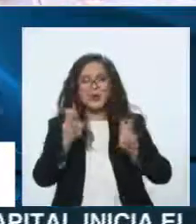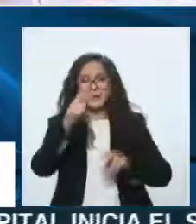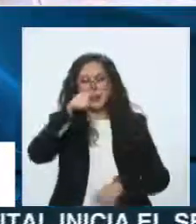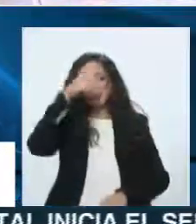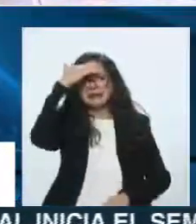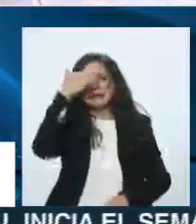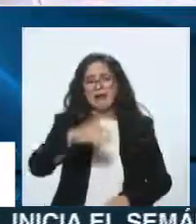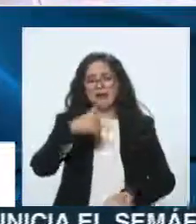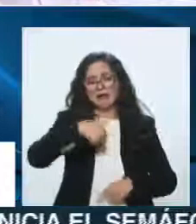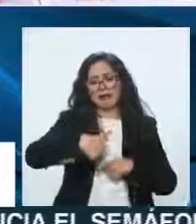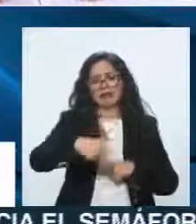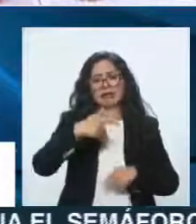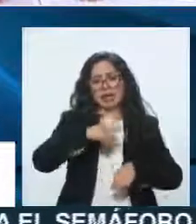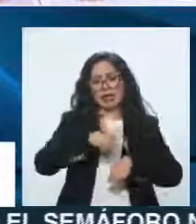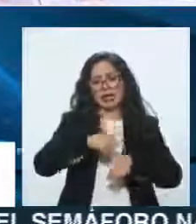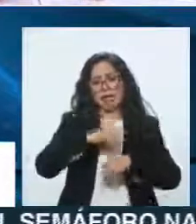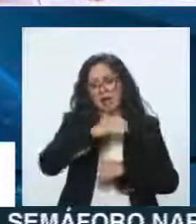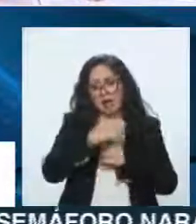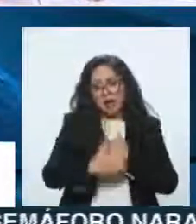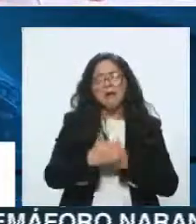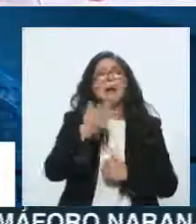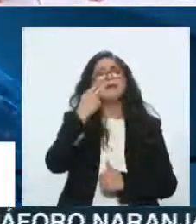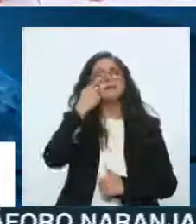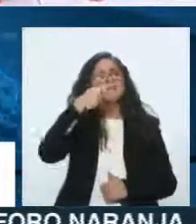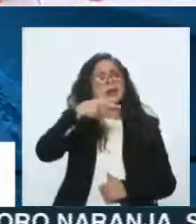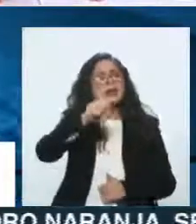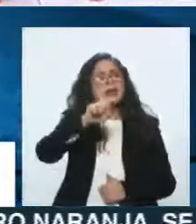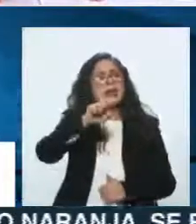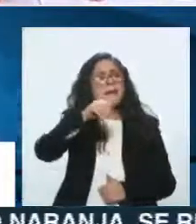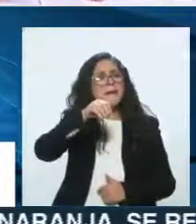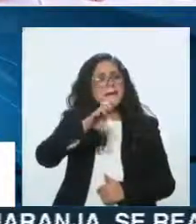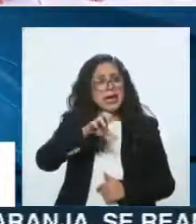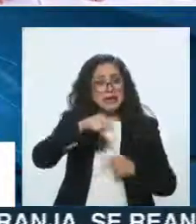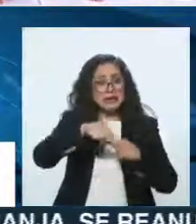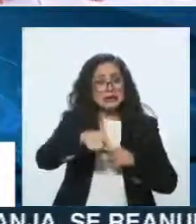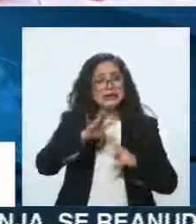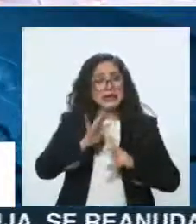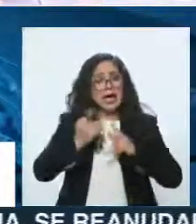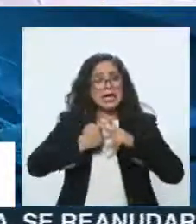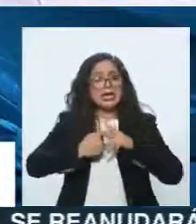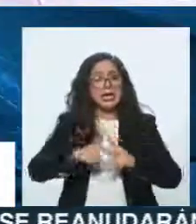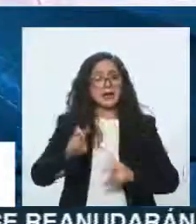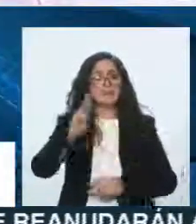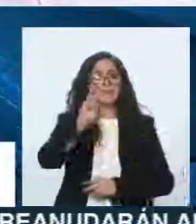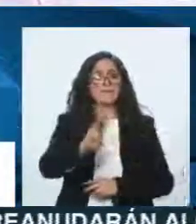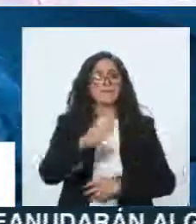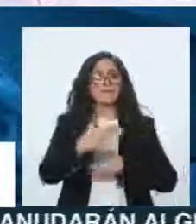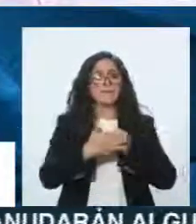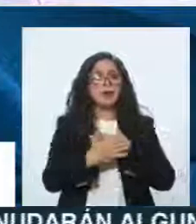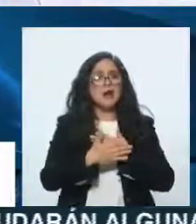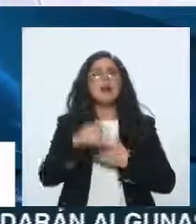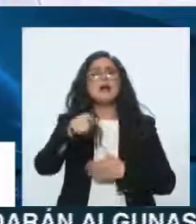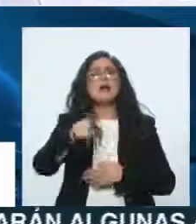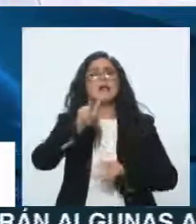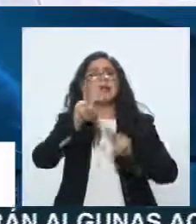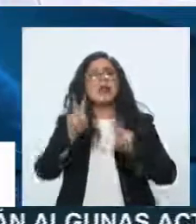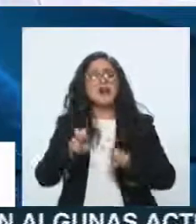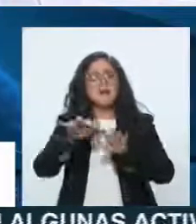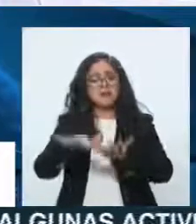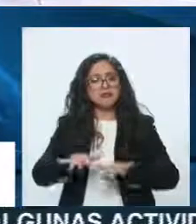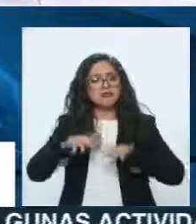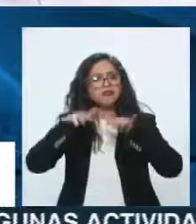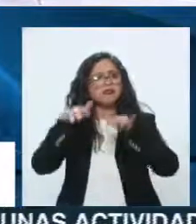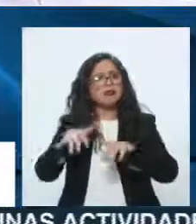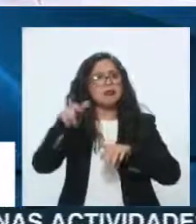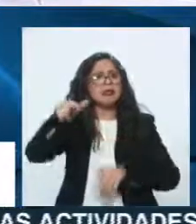TEMEC que entrará en vigor en un par de días. Se sigue discutiendo en el Poder Legislativo. Oye, el día de ayer quisieron ahí dar como